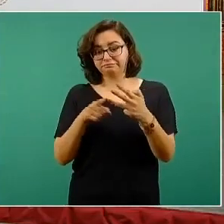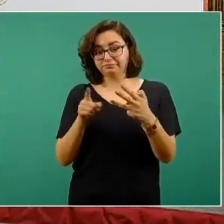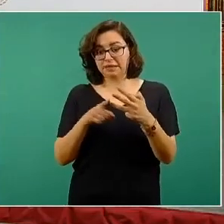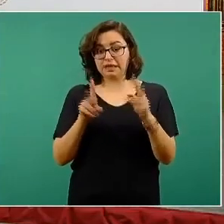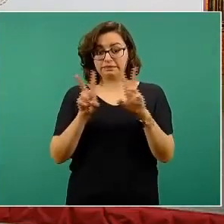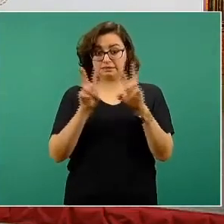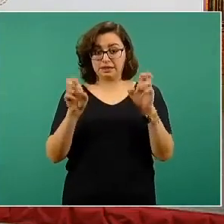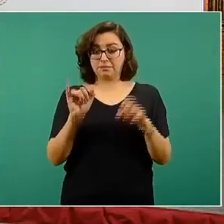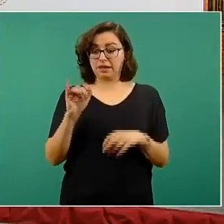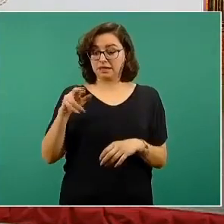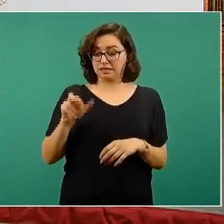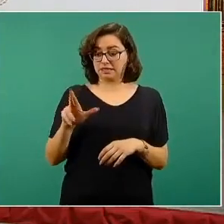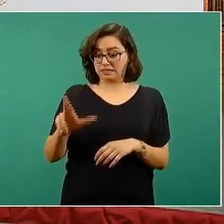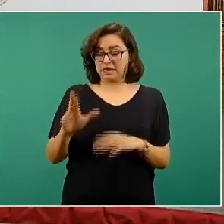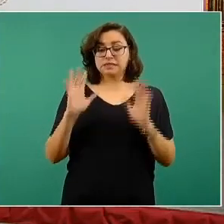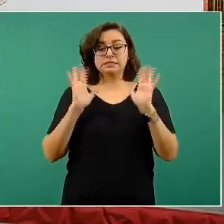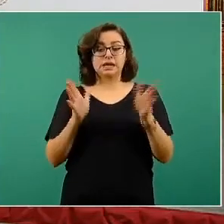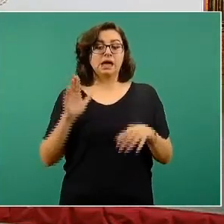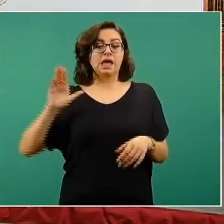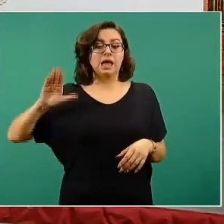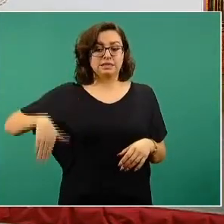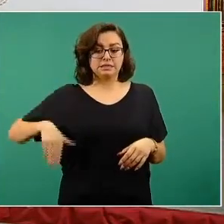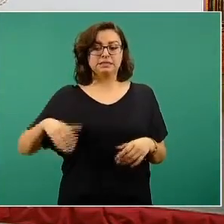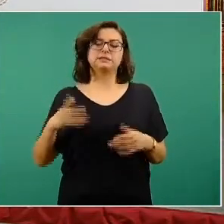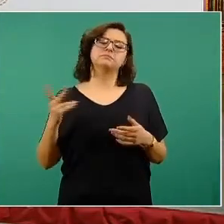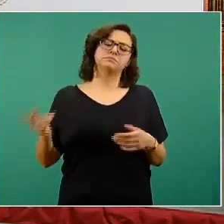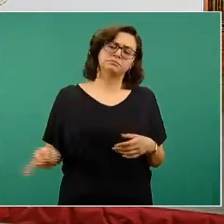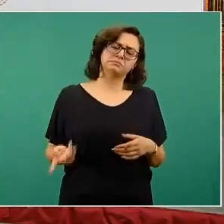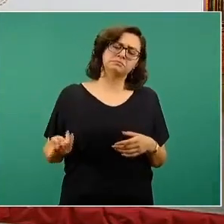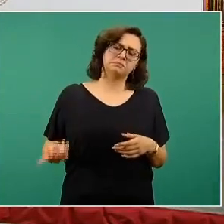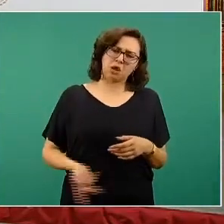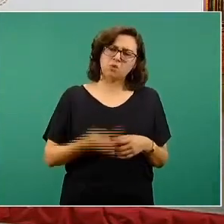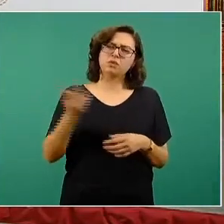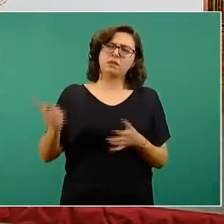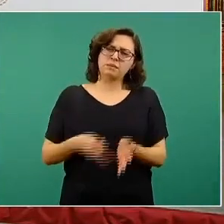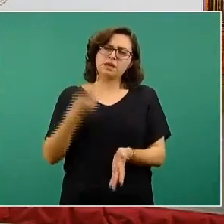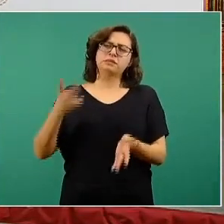del fenómeno que hemos comentado ya por varias semanas.